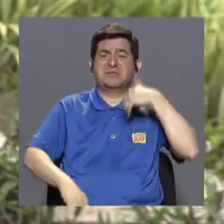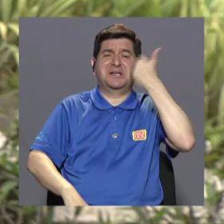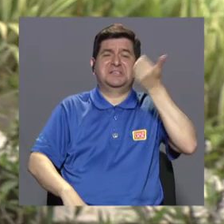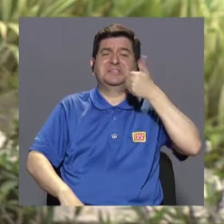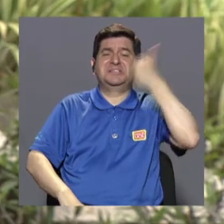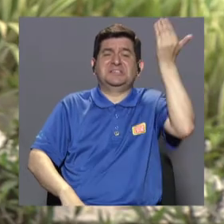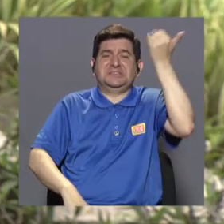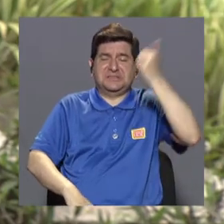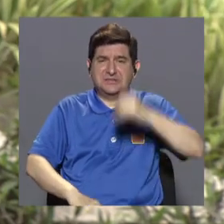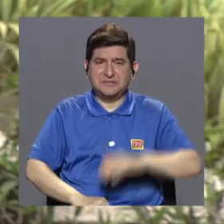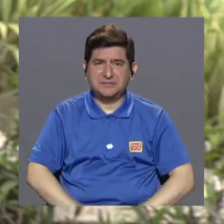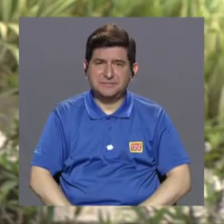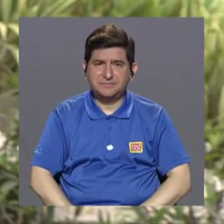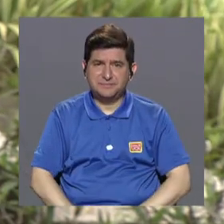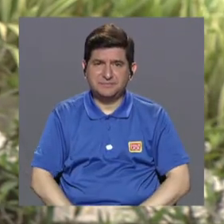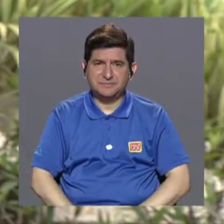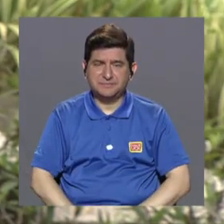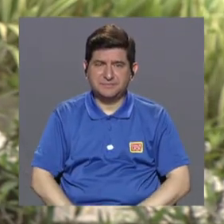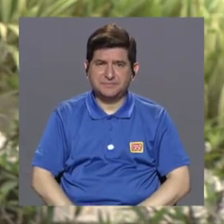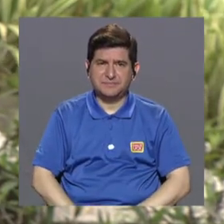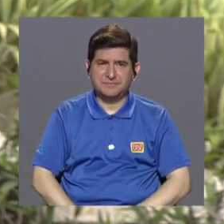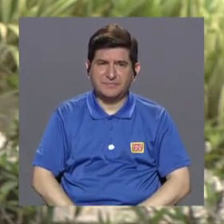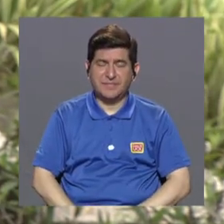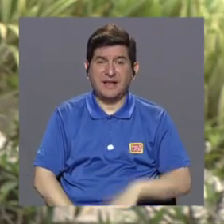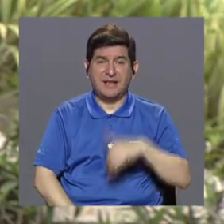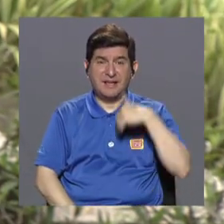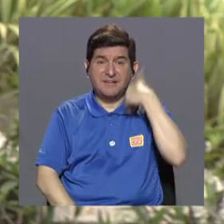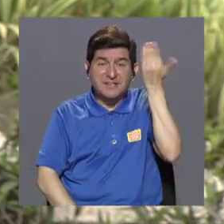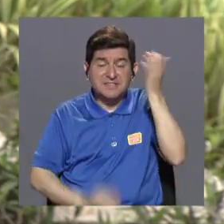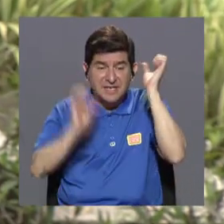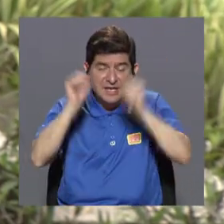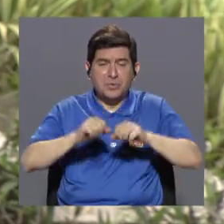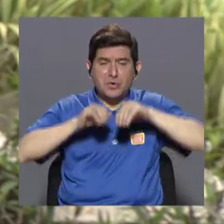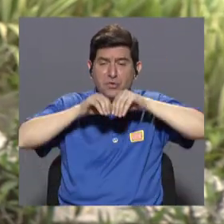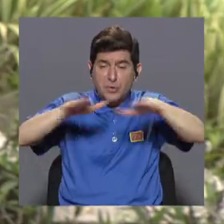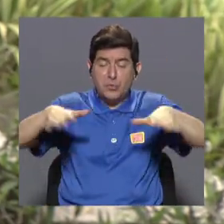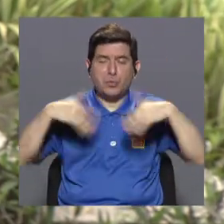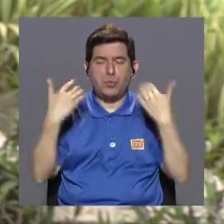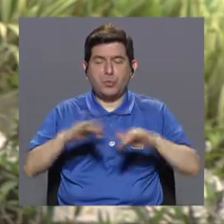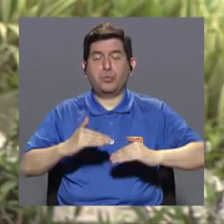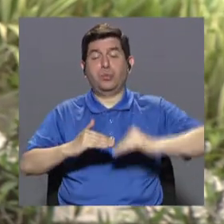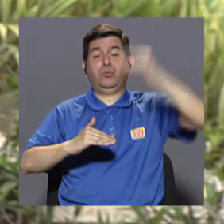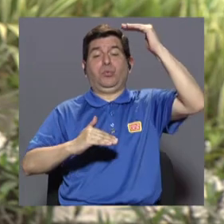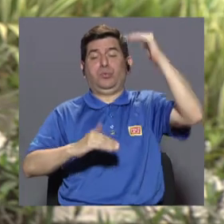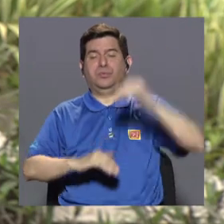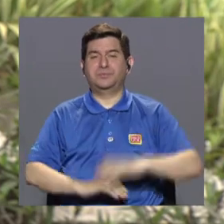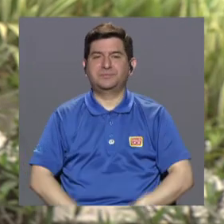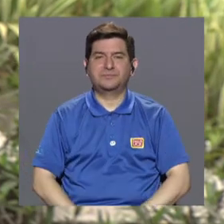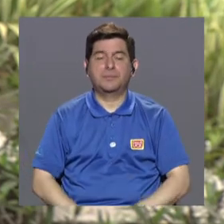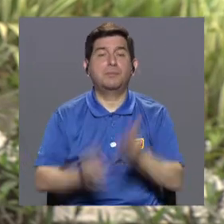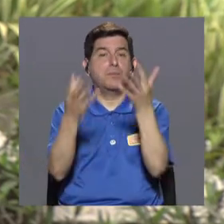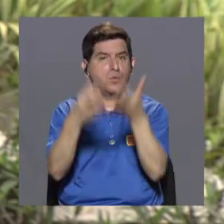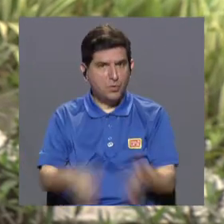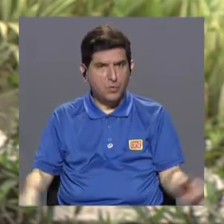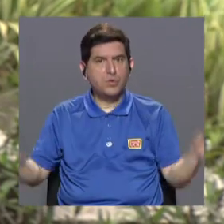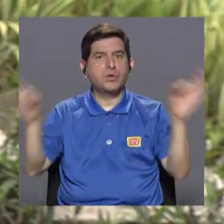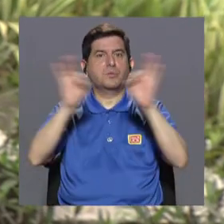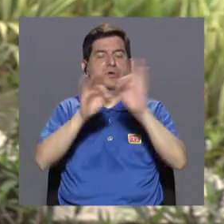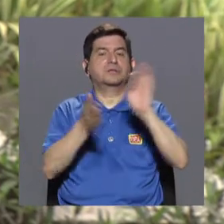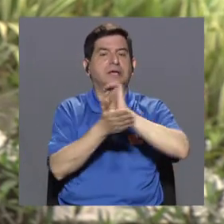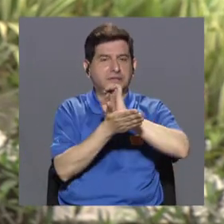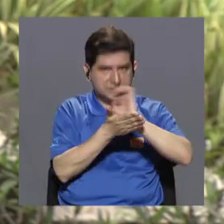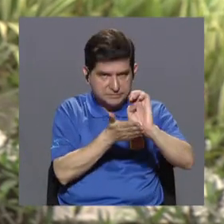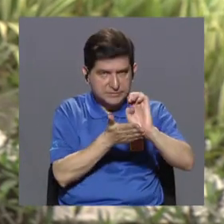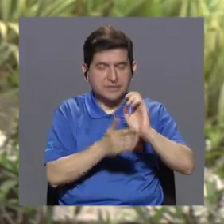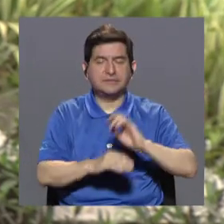muy fácilmente. Entonces, la facilidad con que se puede transmitir es muy alta. Entonces, es muy importante